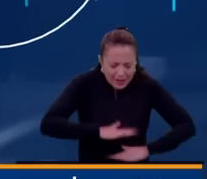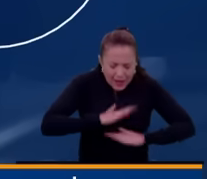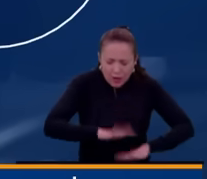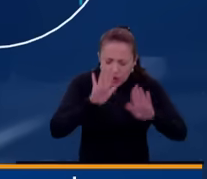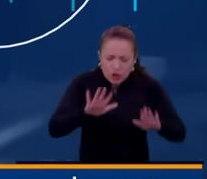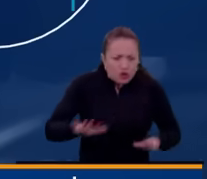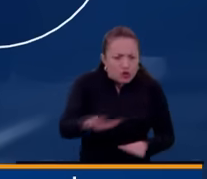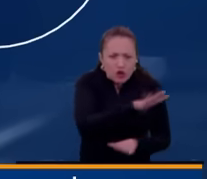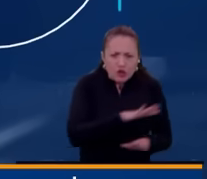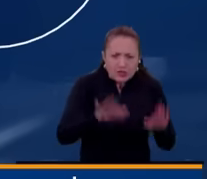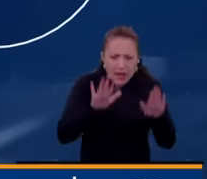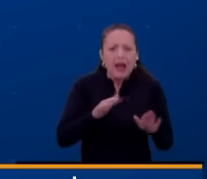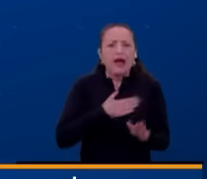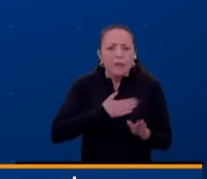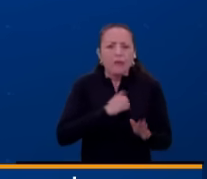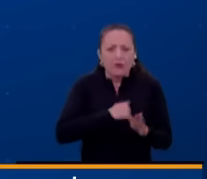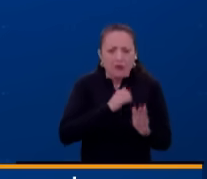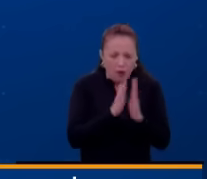todo, hágame el favor.